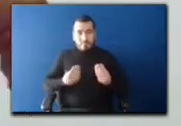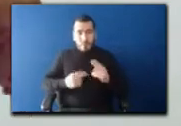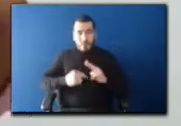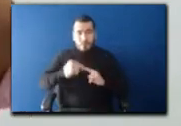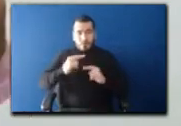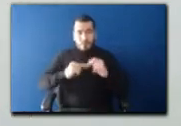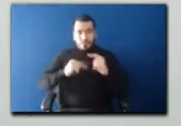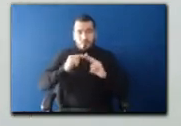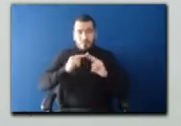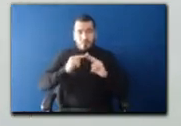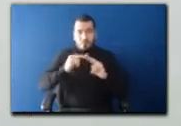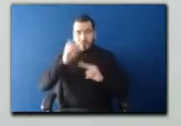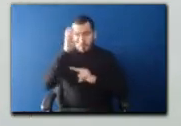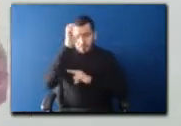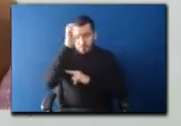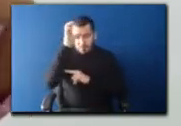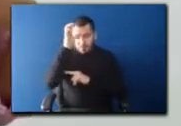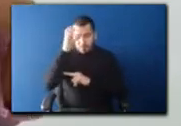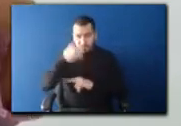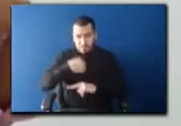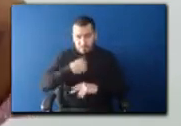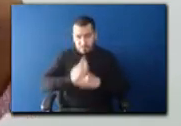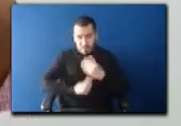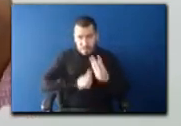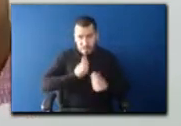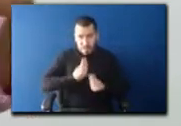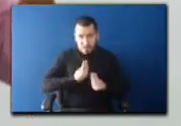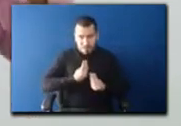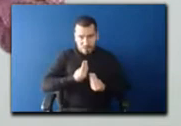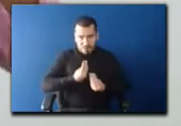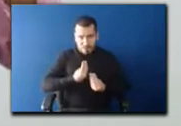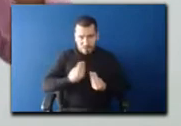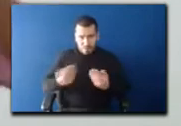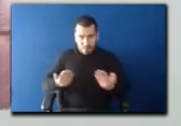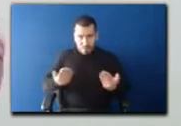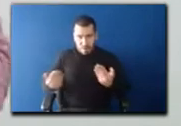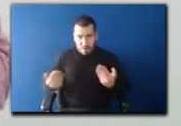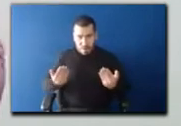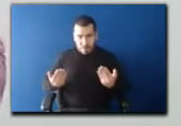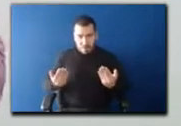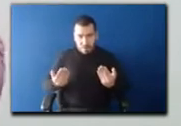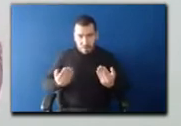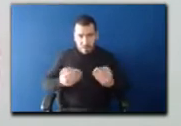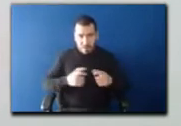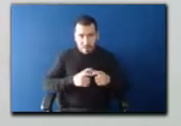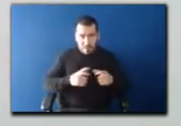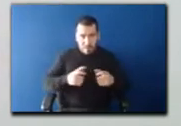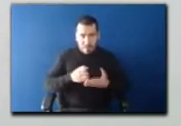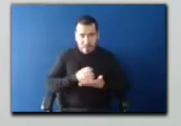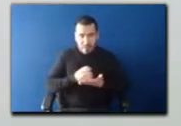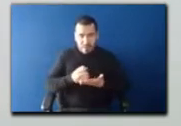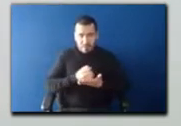primera persona. ¿Qué tanto hago yo por comparar una tarifa de una cuota de manejo, por ejemplo, de una tarjeta de crédito?